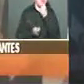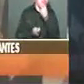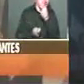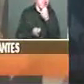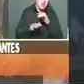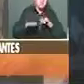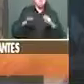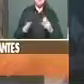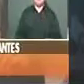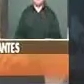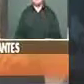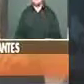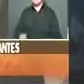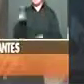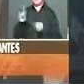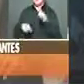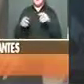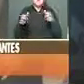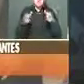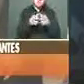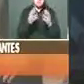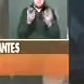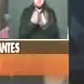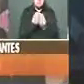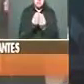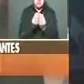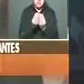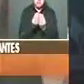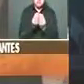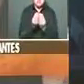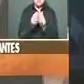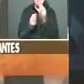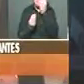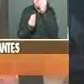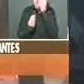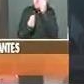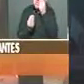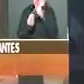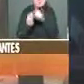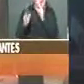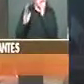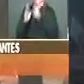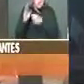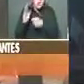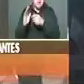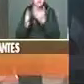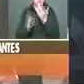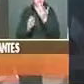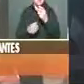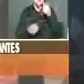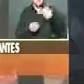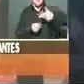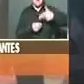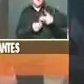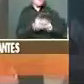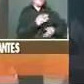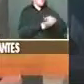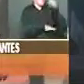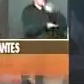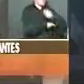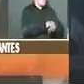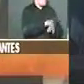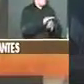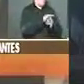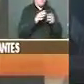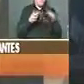narcotráfico, áreas de minería ilegal y el tráfico de combustibles, actividades criminales,